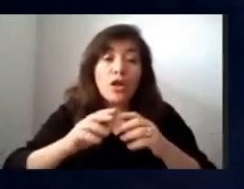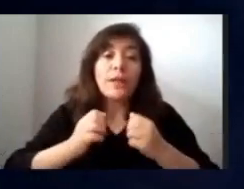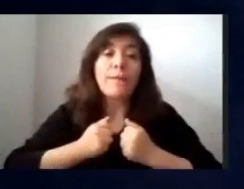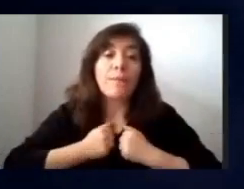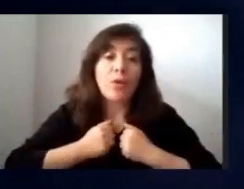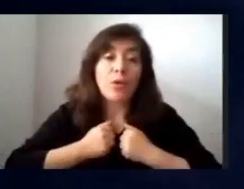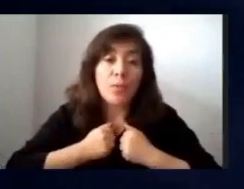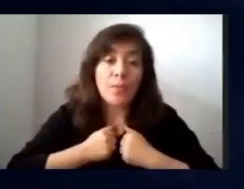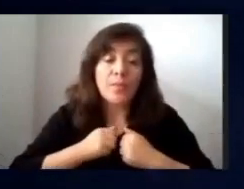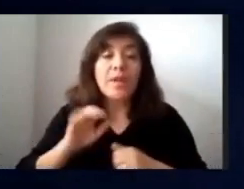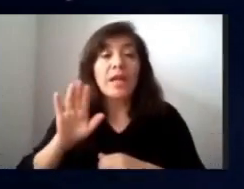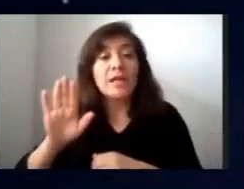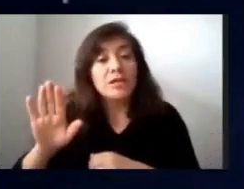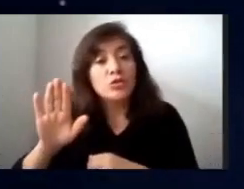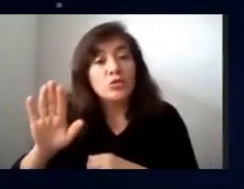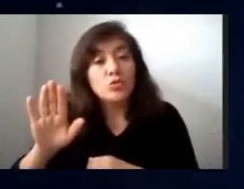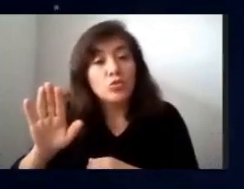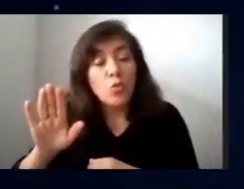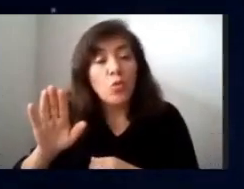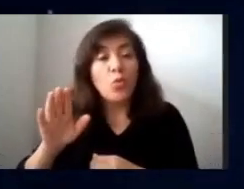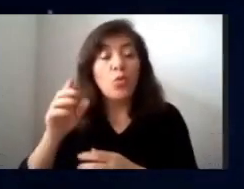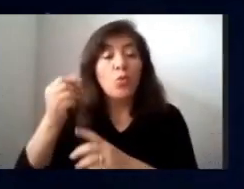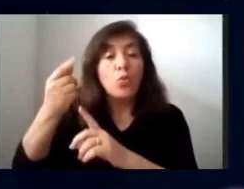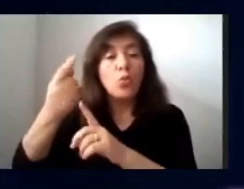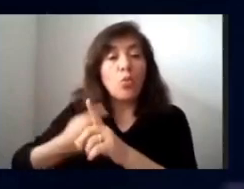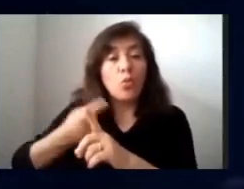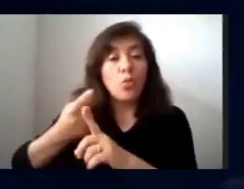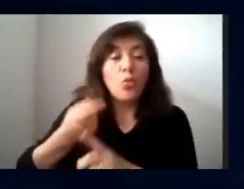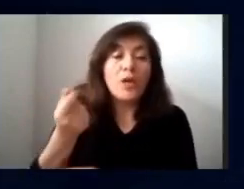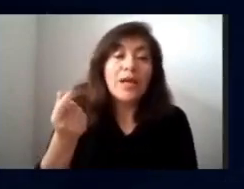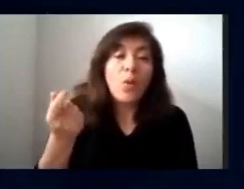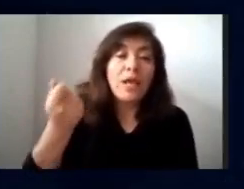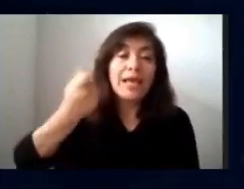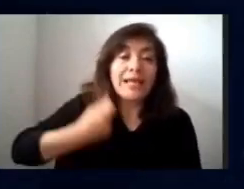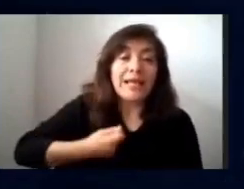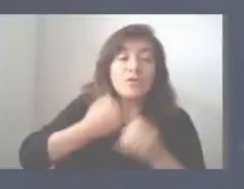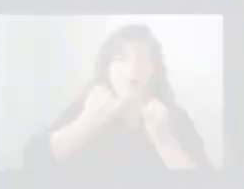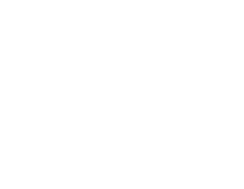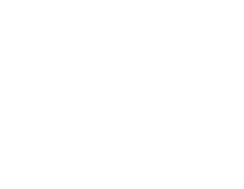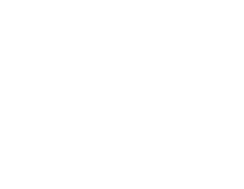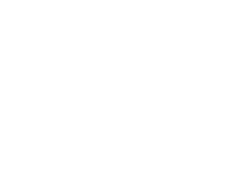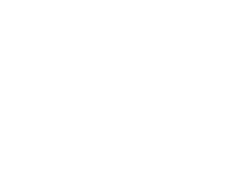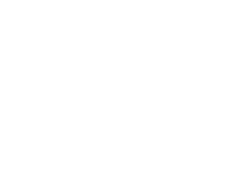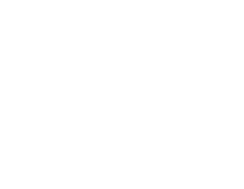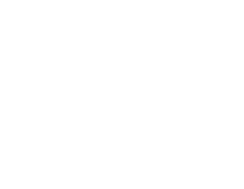determinará los beneficios que cause en el tema de sucesión.